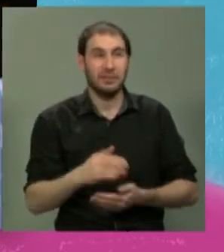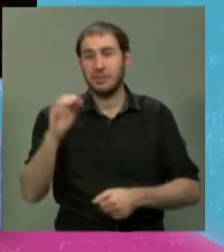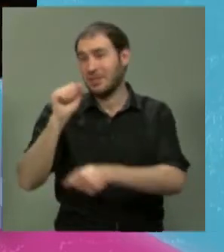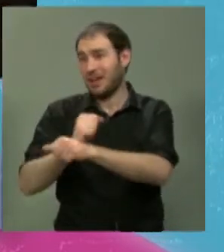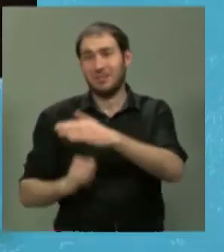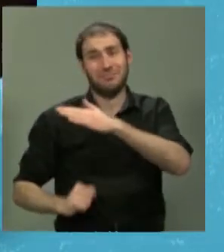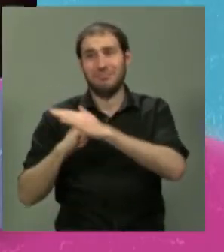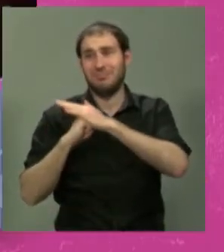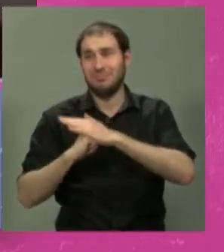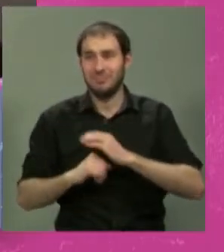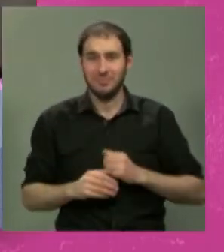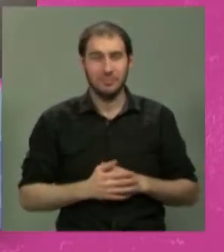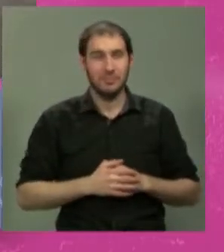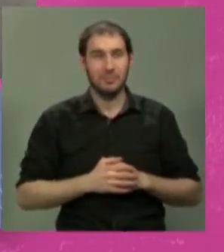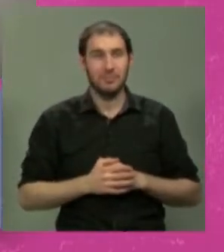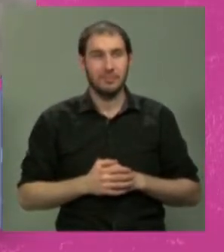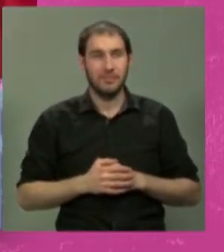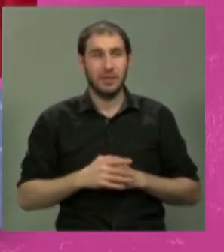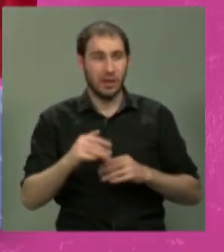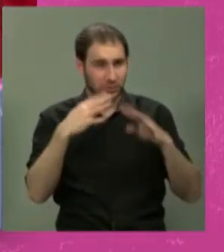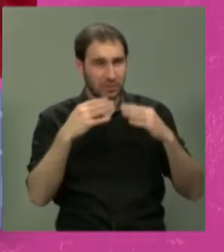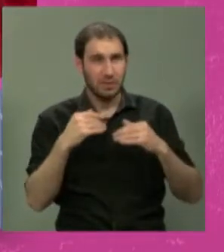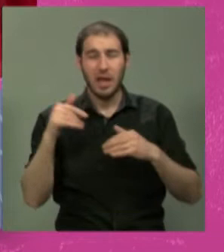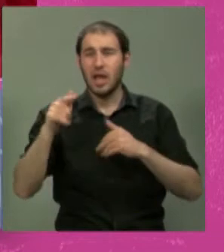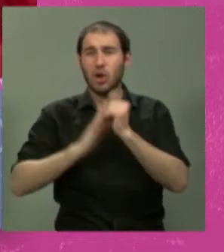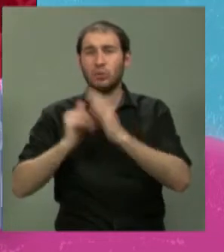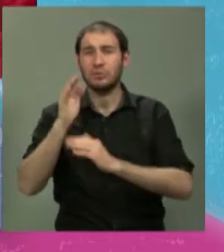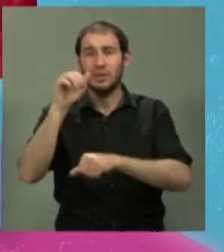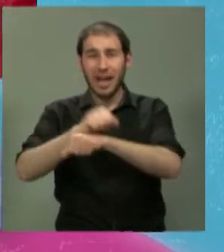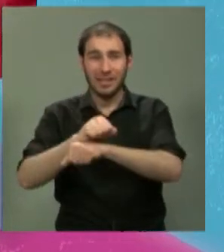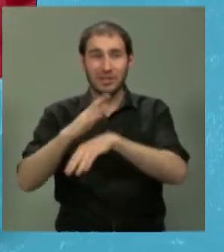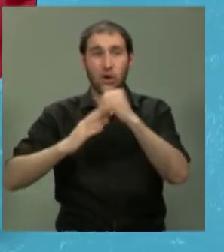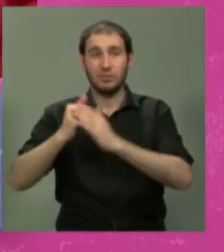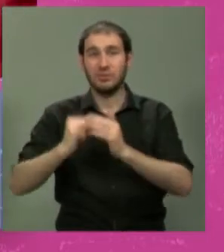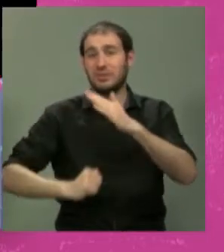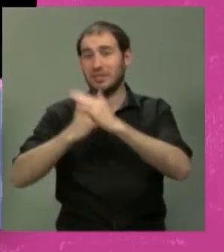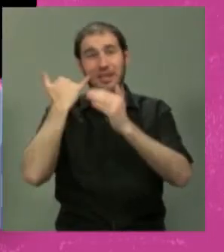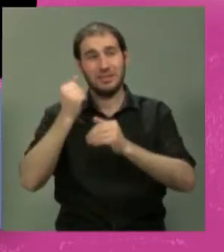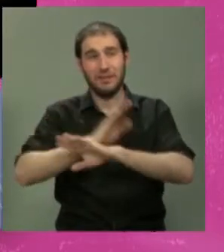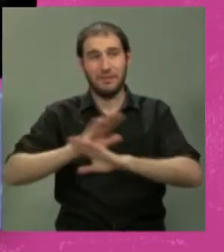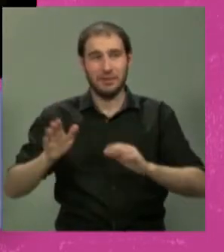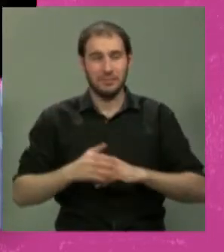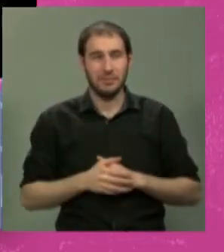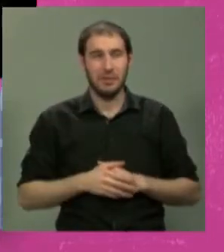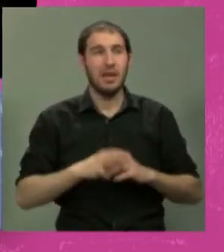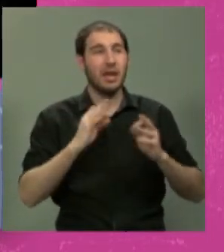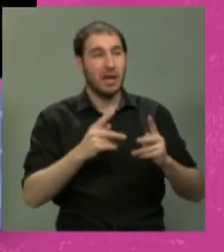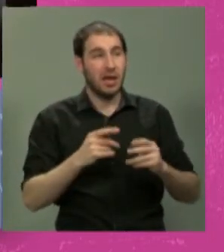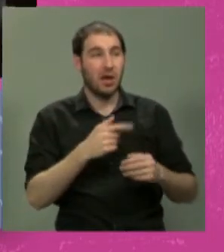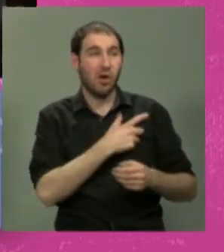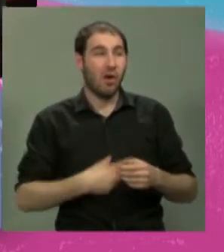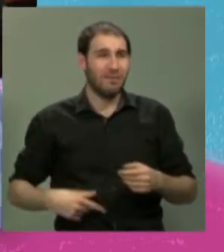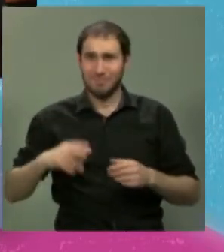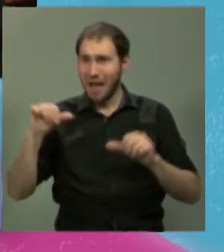cárceles. Claro, si están eso, colapsadas no importa, las cárceles. pero escúchame. Están construyendo una cárcel que ya va a estar llena cuando la terminen de hacer. De acuerdo. Los gobiernos no Es pueden un